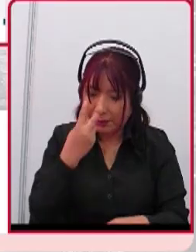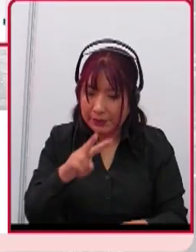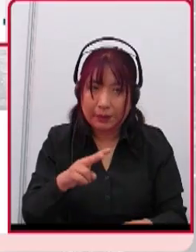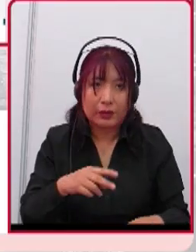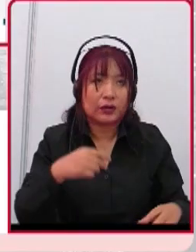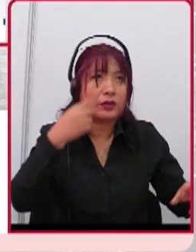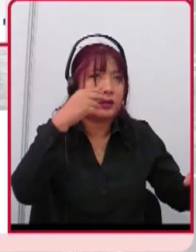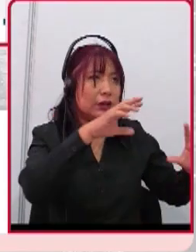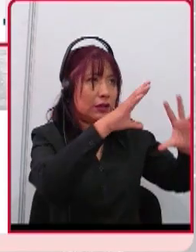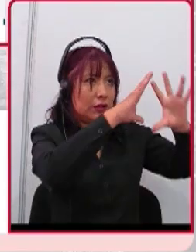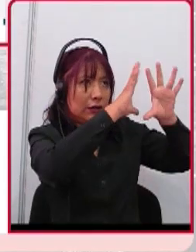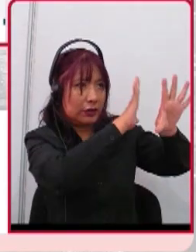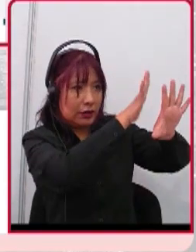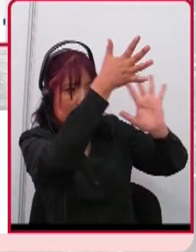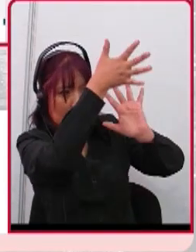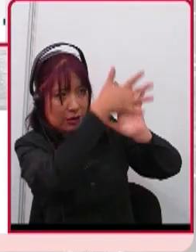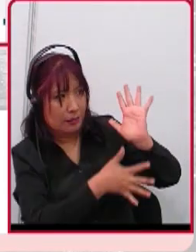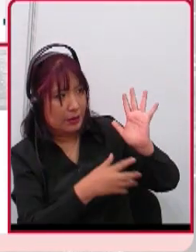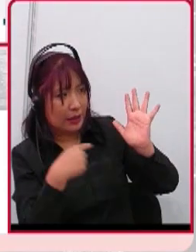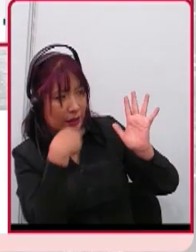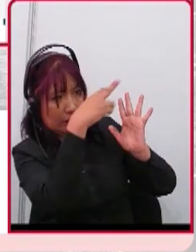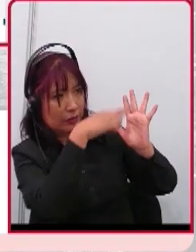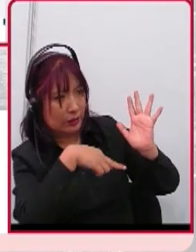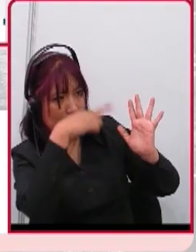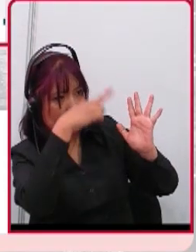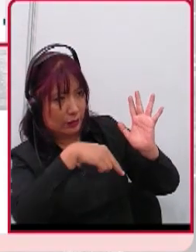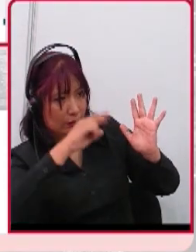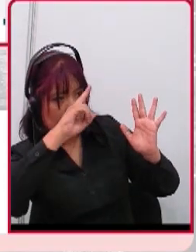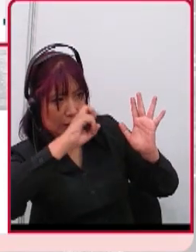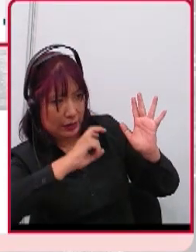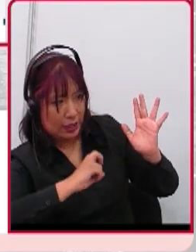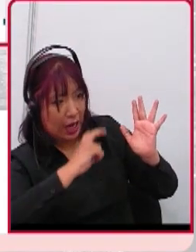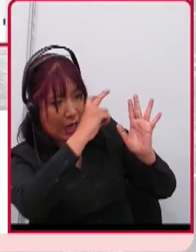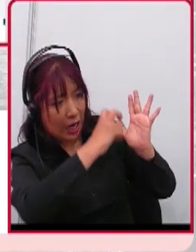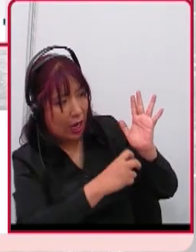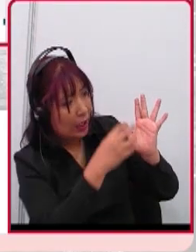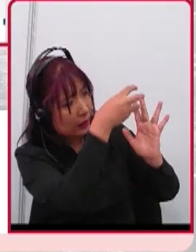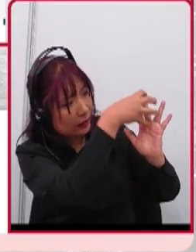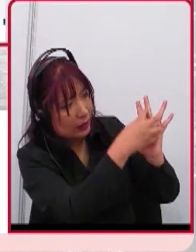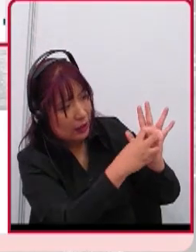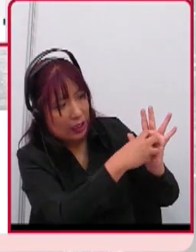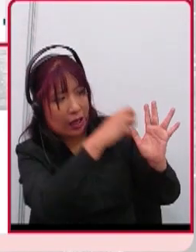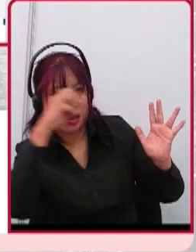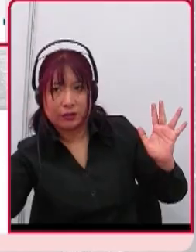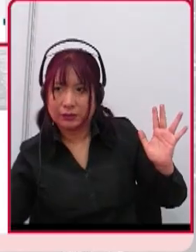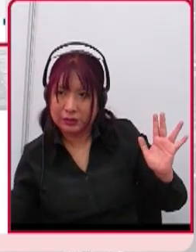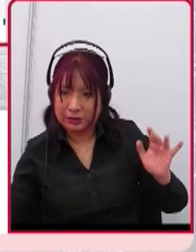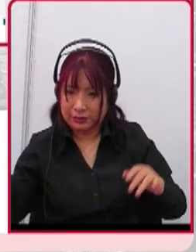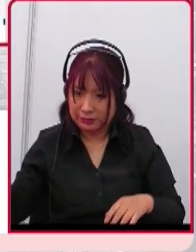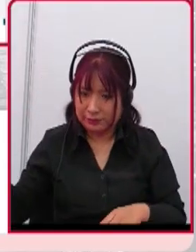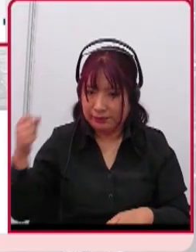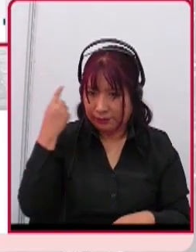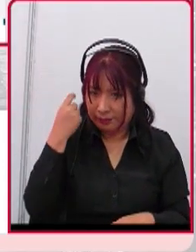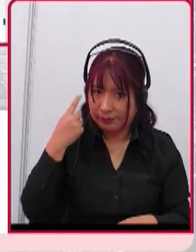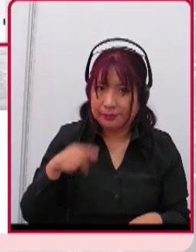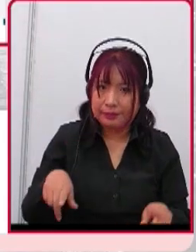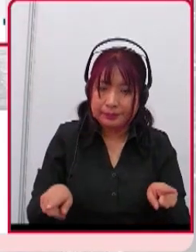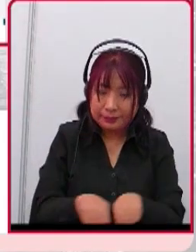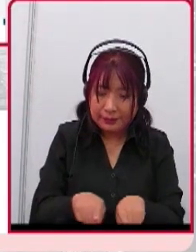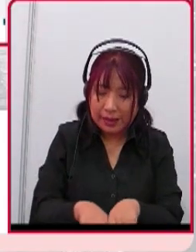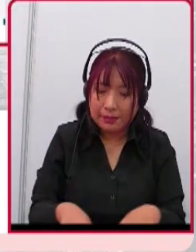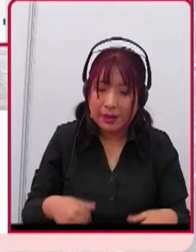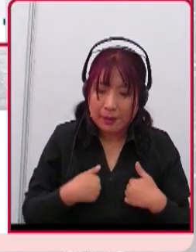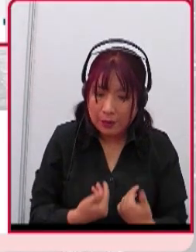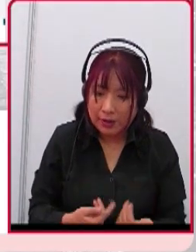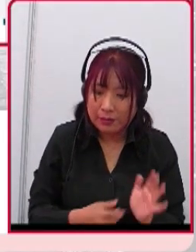poder localizarlo de manera más exacta. Vemos en este caso que la forma de la simulación multiespectral y muestreo superpuesto se